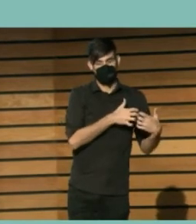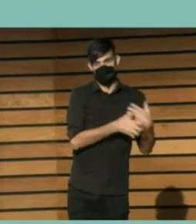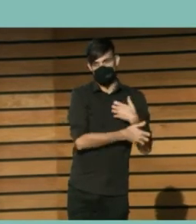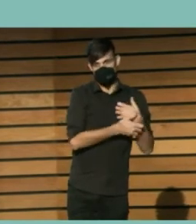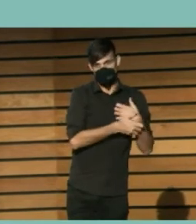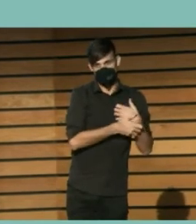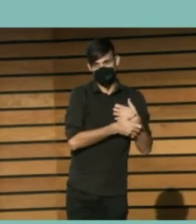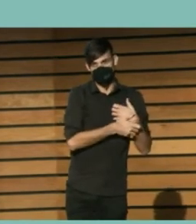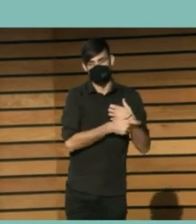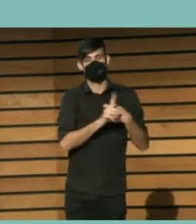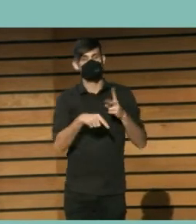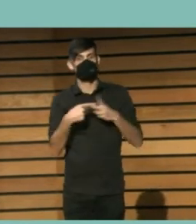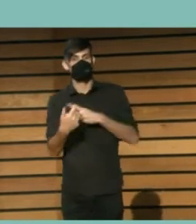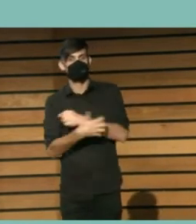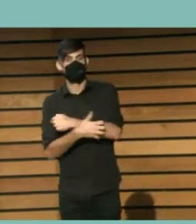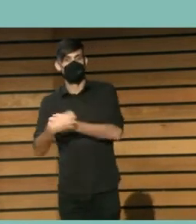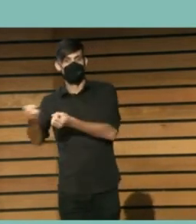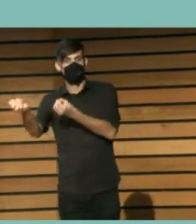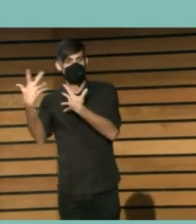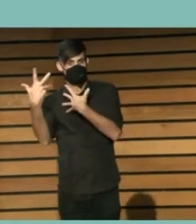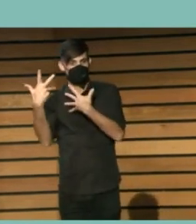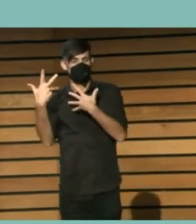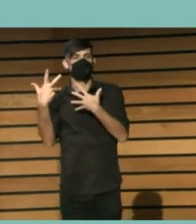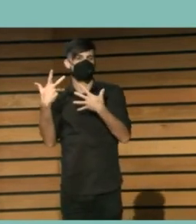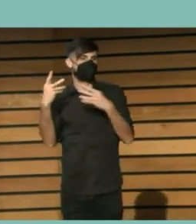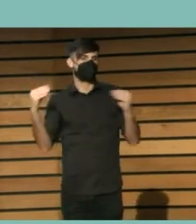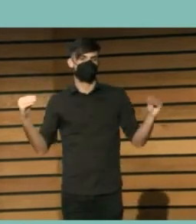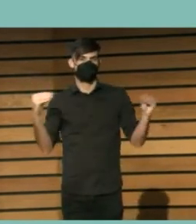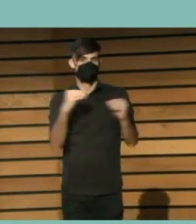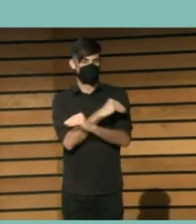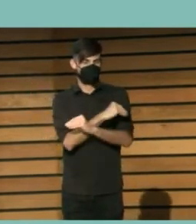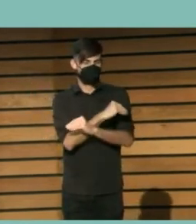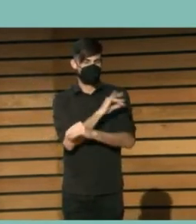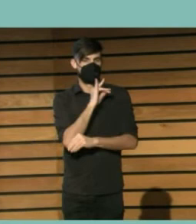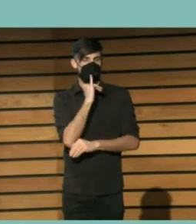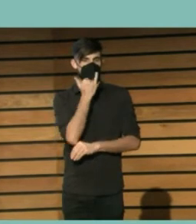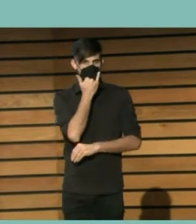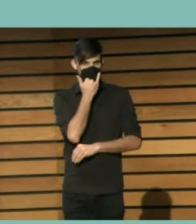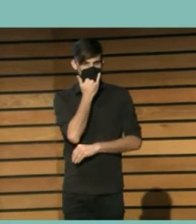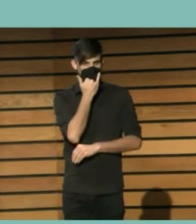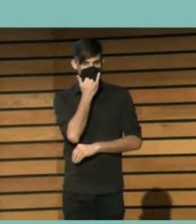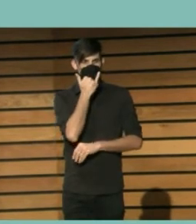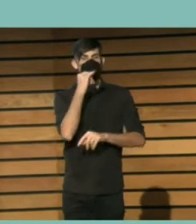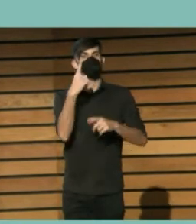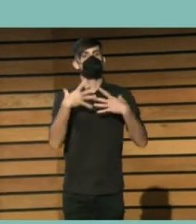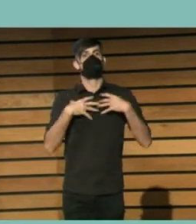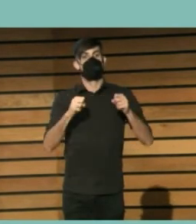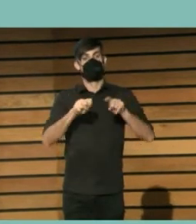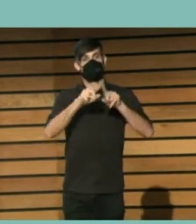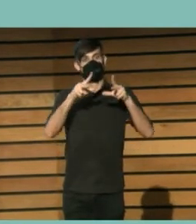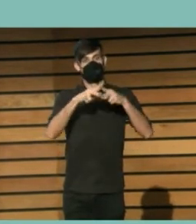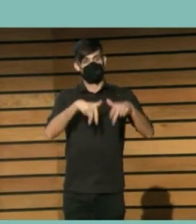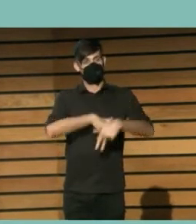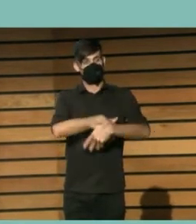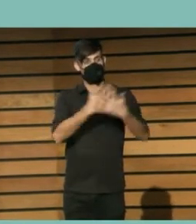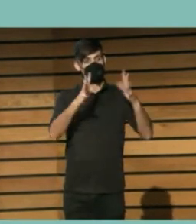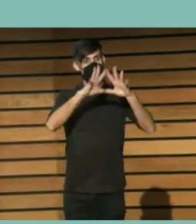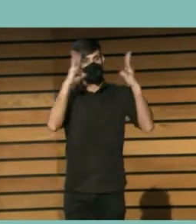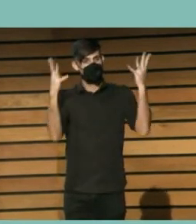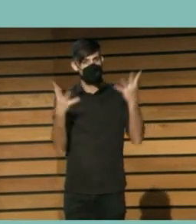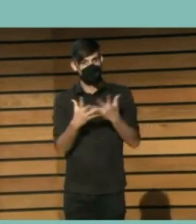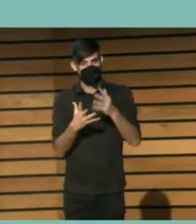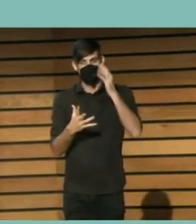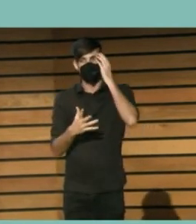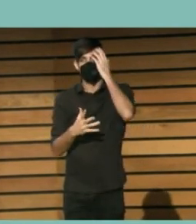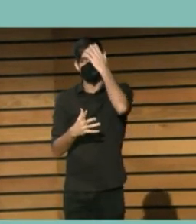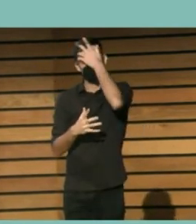pobreza informacional. Y eso es un error. El poder de esa ciudadanía global, que está en todo el mundo, está